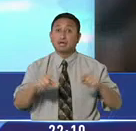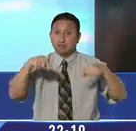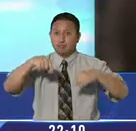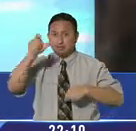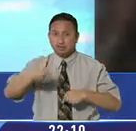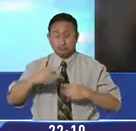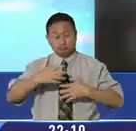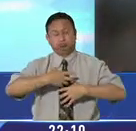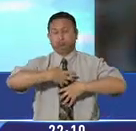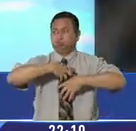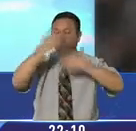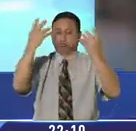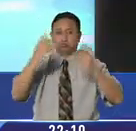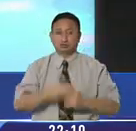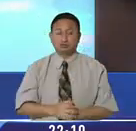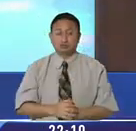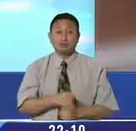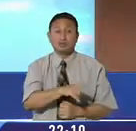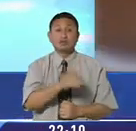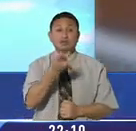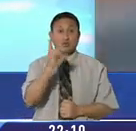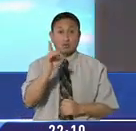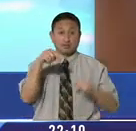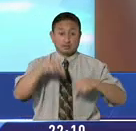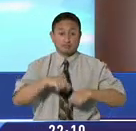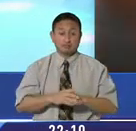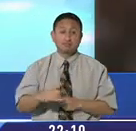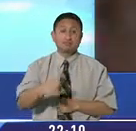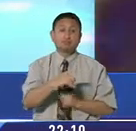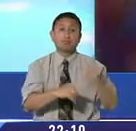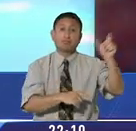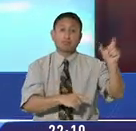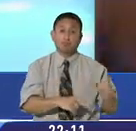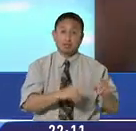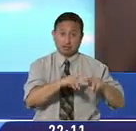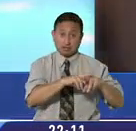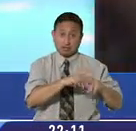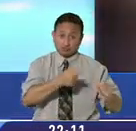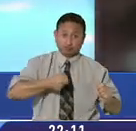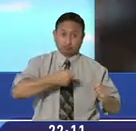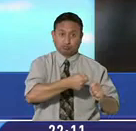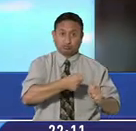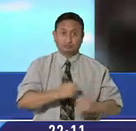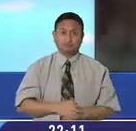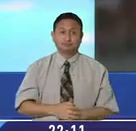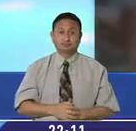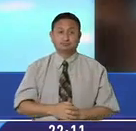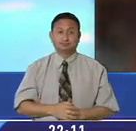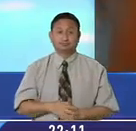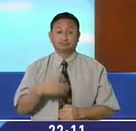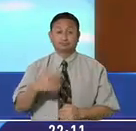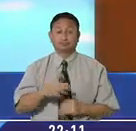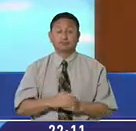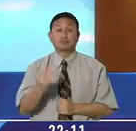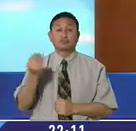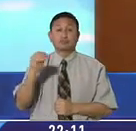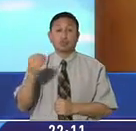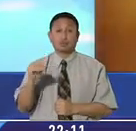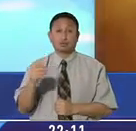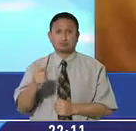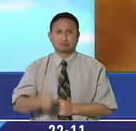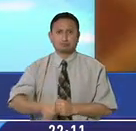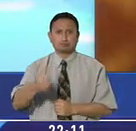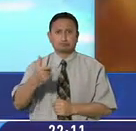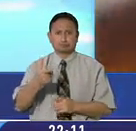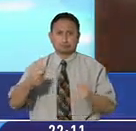vecinos se molestaran porque ese muchacho apuñaló al taxista. Un joven se salvó de ser asesinado por una